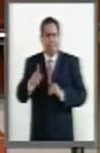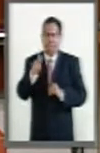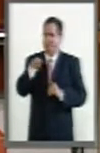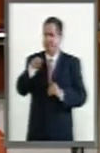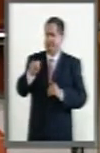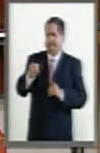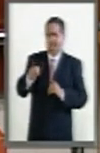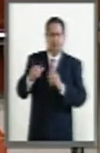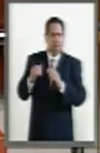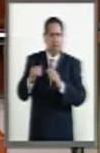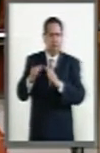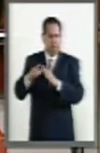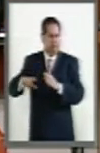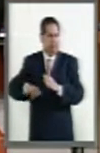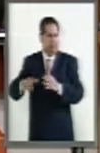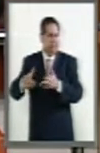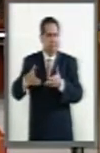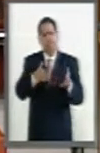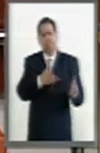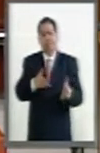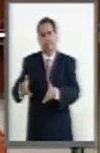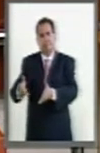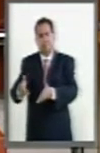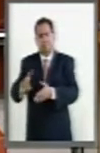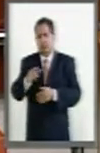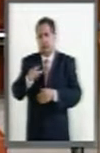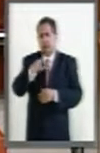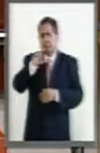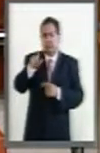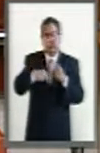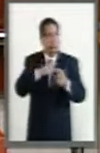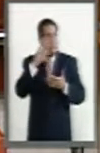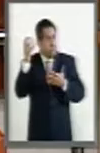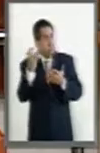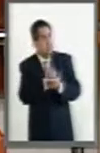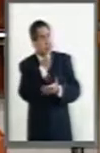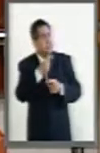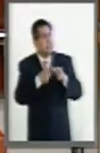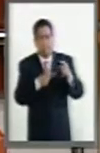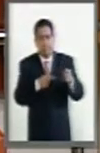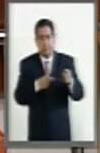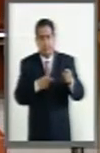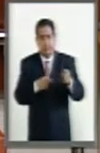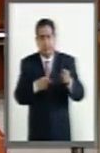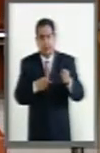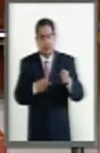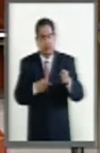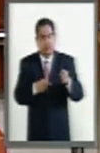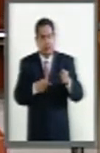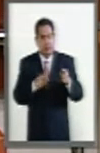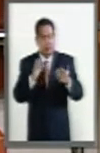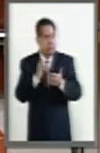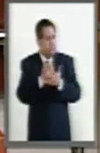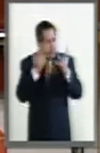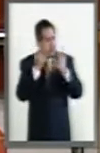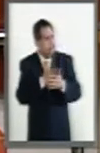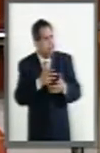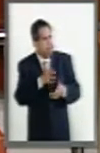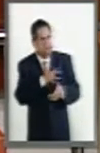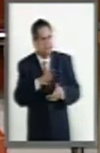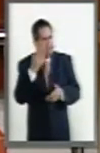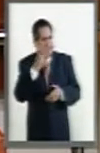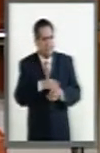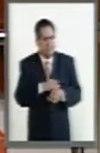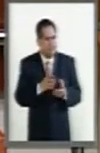Los Pinos y después que gana Donald Trump, que se ve esa terrible realidad,